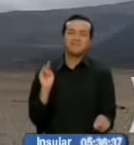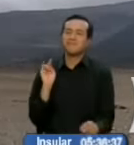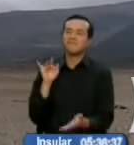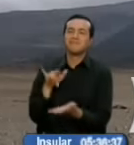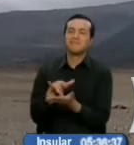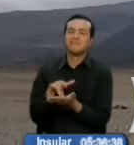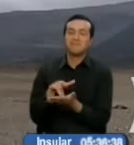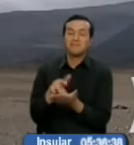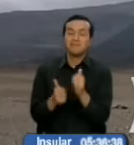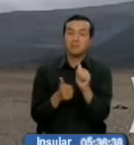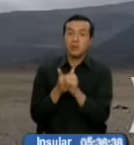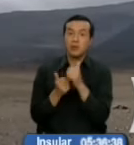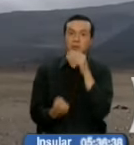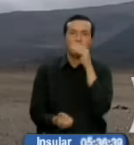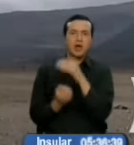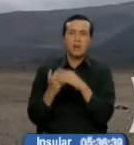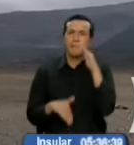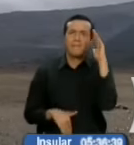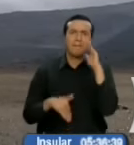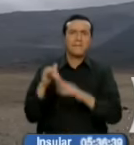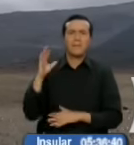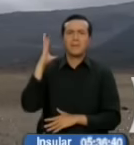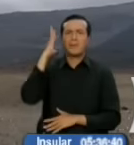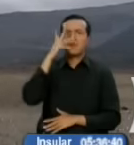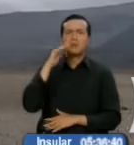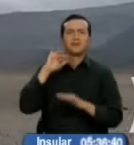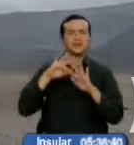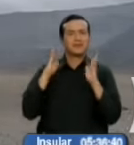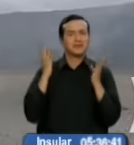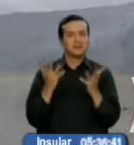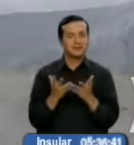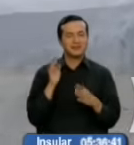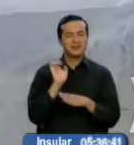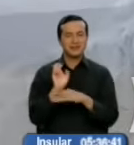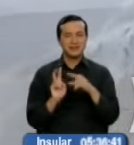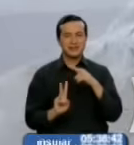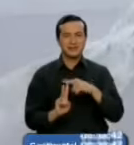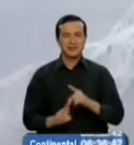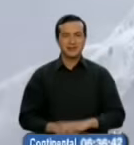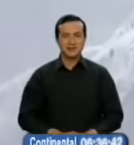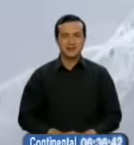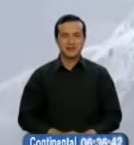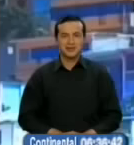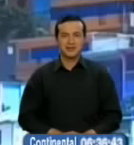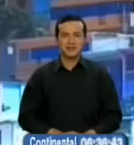los pies de uno de los volcanes más bellos del planeta. César García, Ecuador TV.